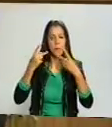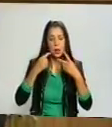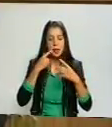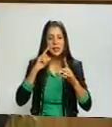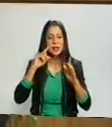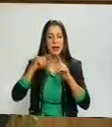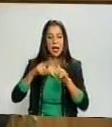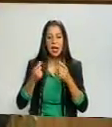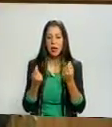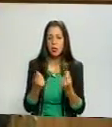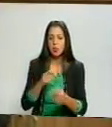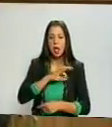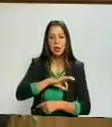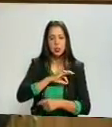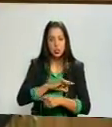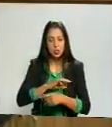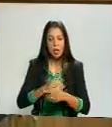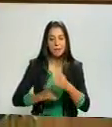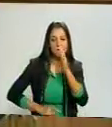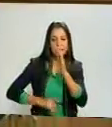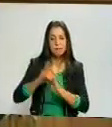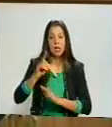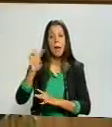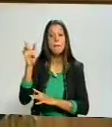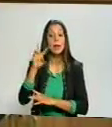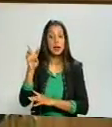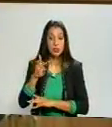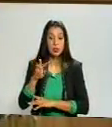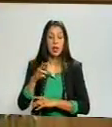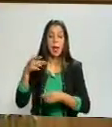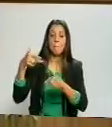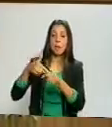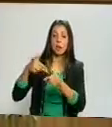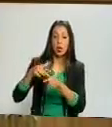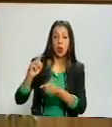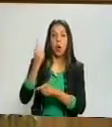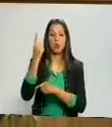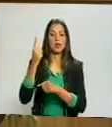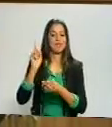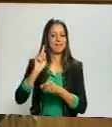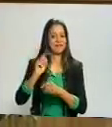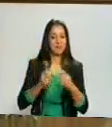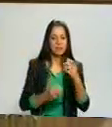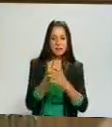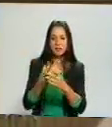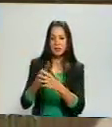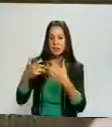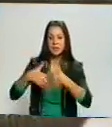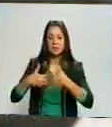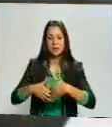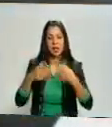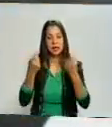para fortalecer una matriz productiva nacional no petrolera. Solo les digo en cifras,